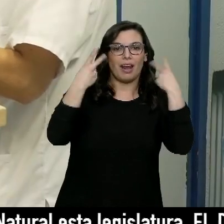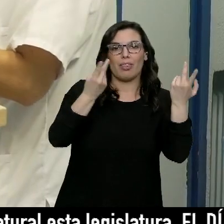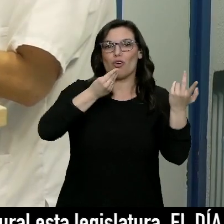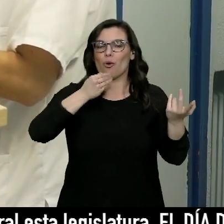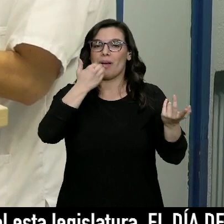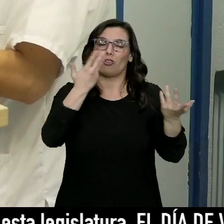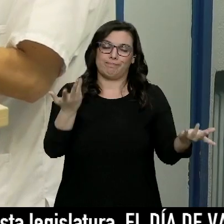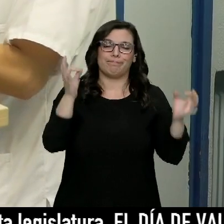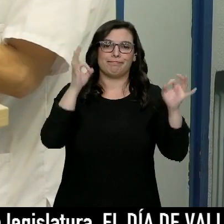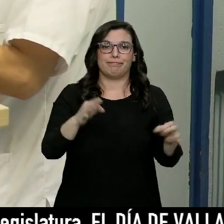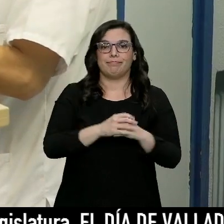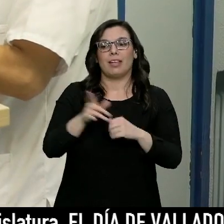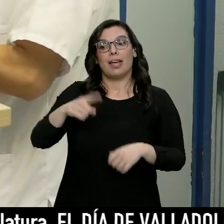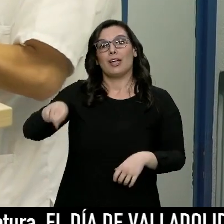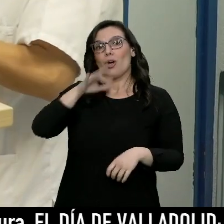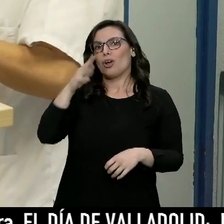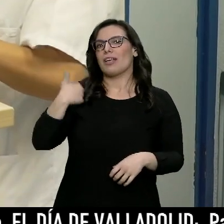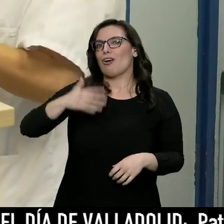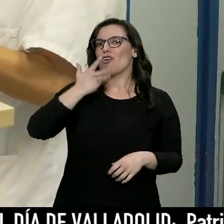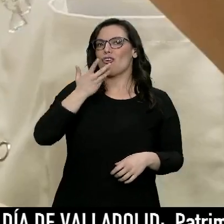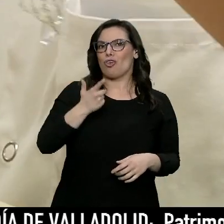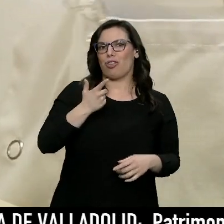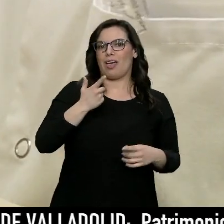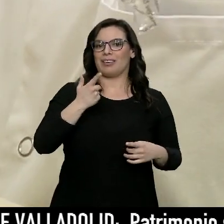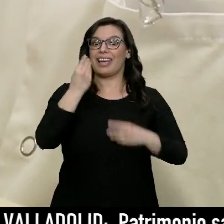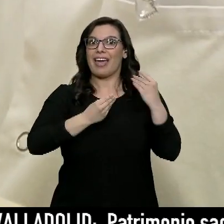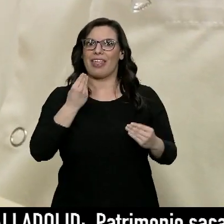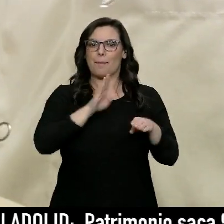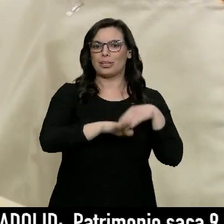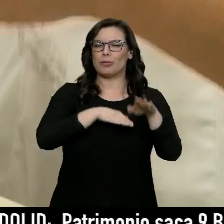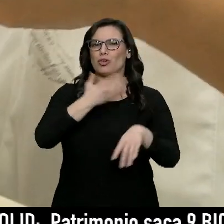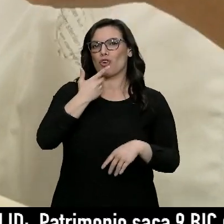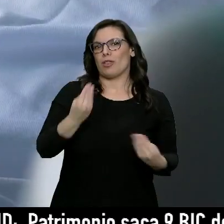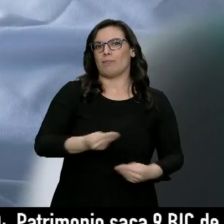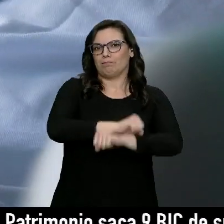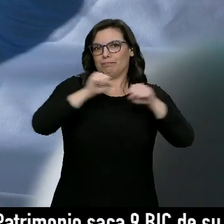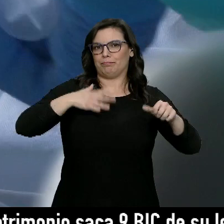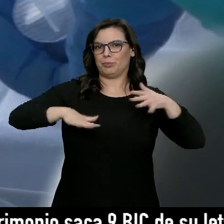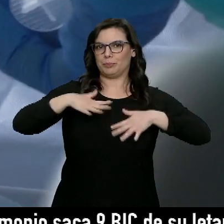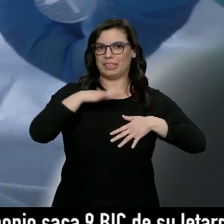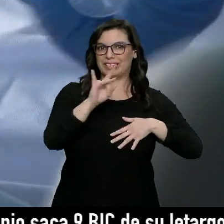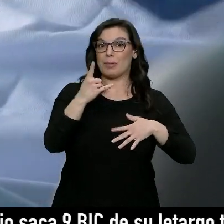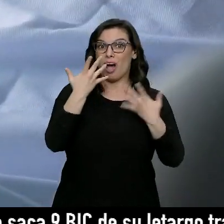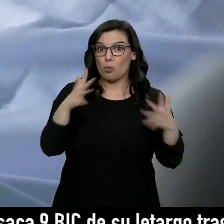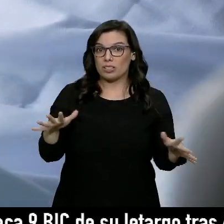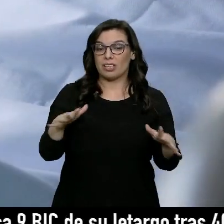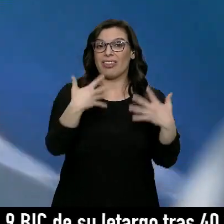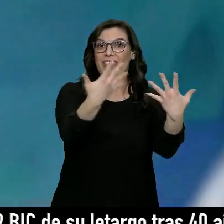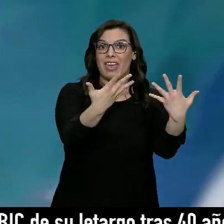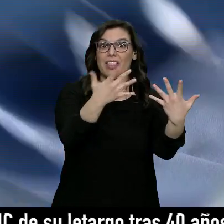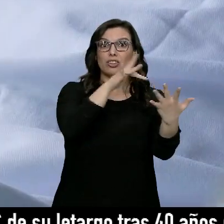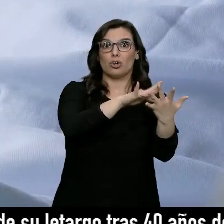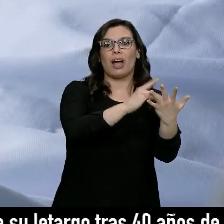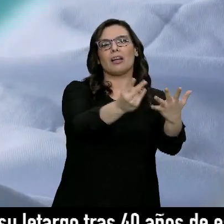comiendo. Conocen mejor cómo tratar a estos pacientes, qué hacer en cada momento, pero aún así 2 de cada 10 pierden la vida en planta